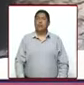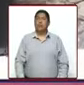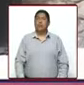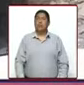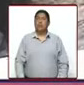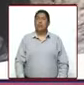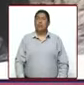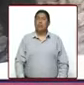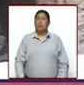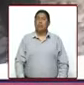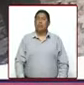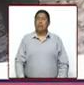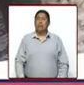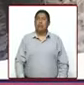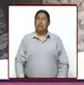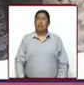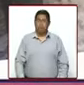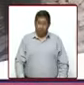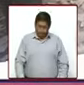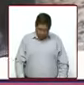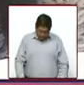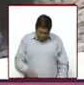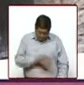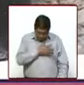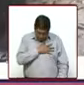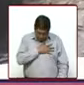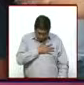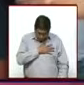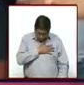Es hacer visible